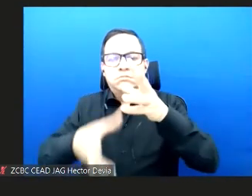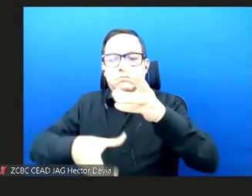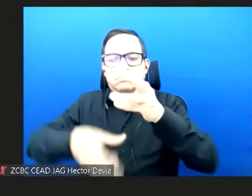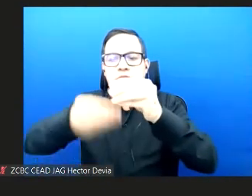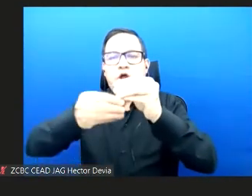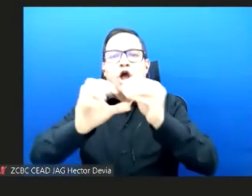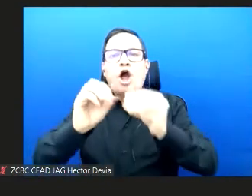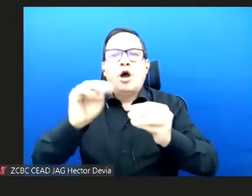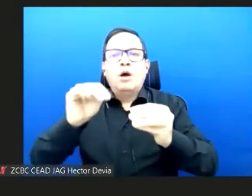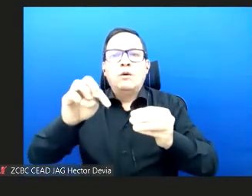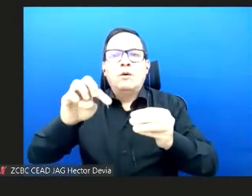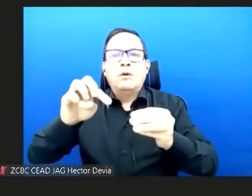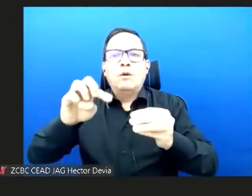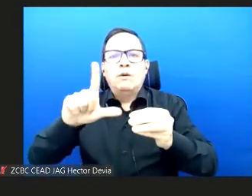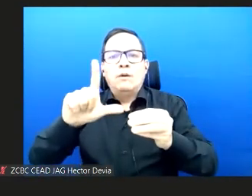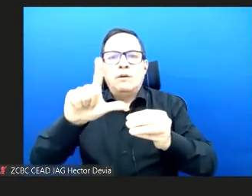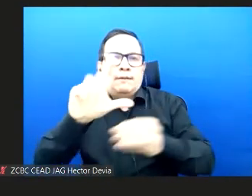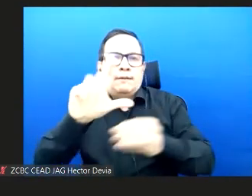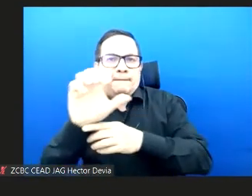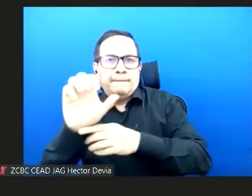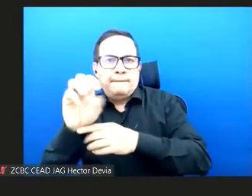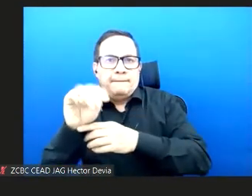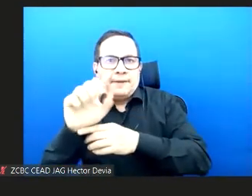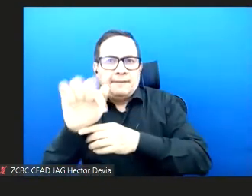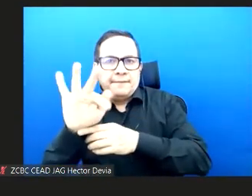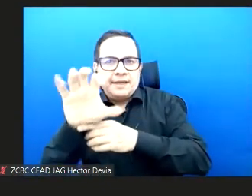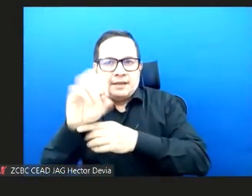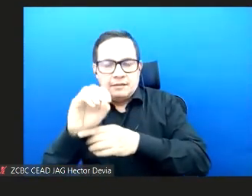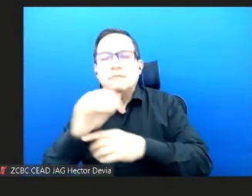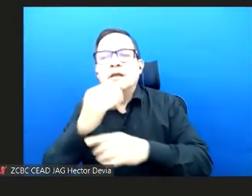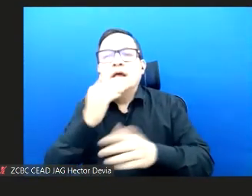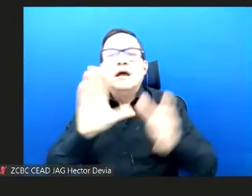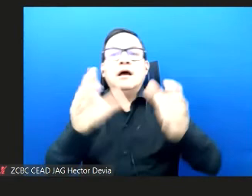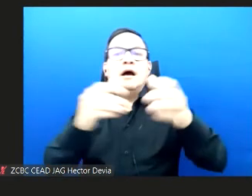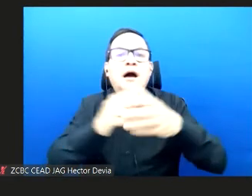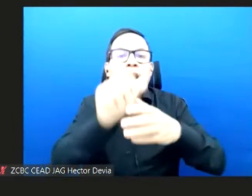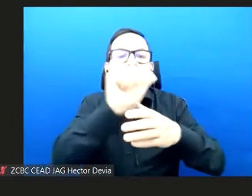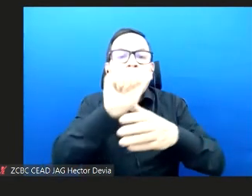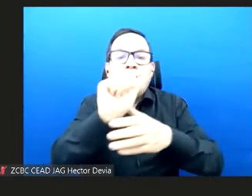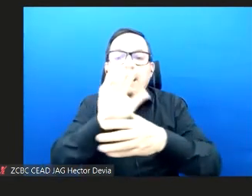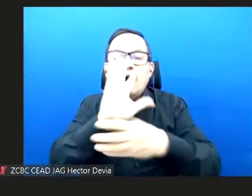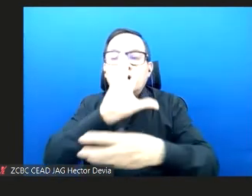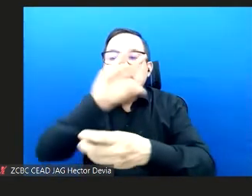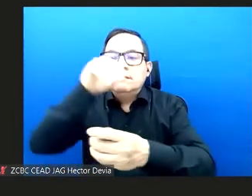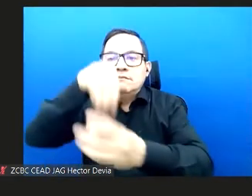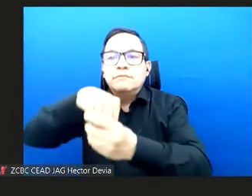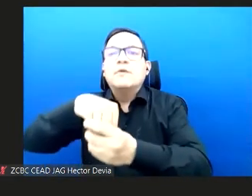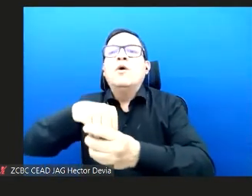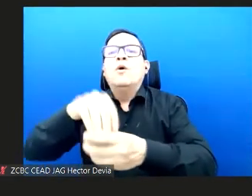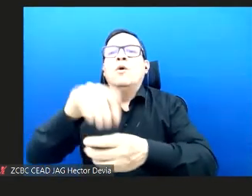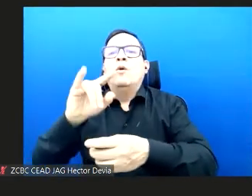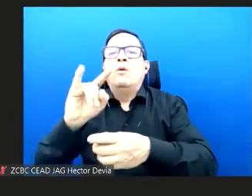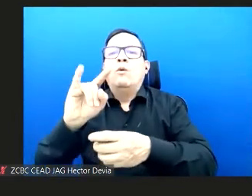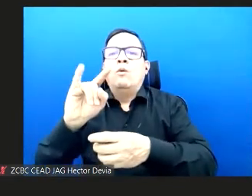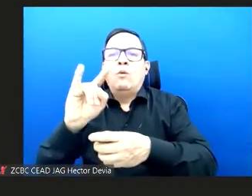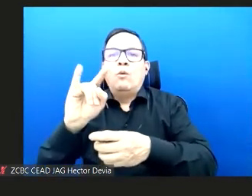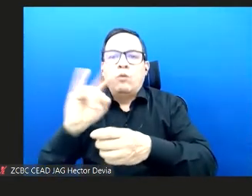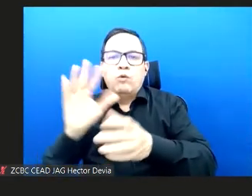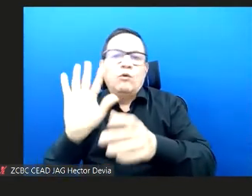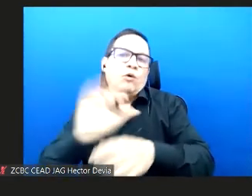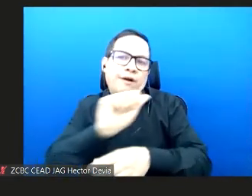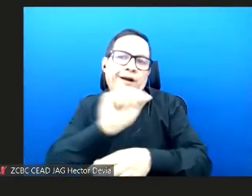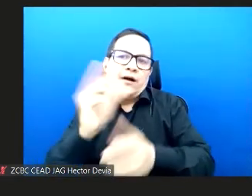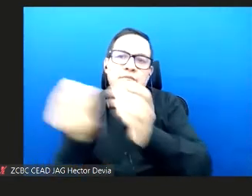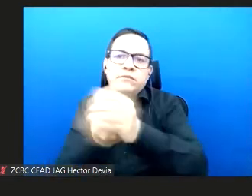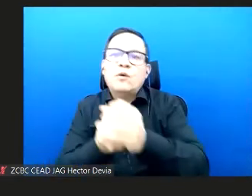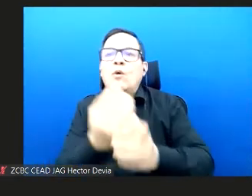¿Sí? Dado el conjunto A que pertenece a U, se define el conjunto complementario de A que